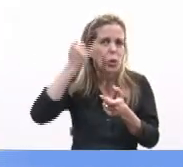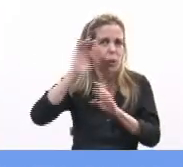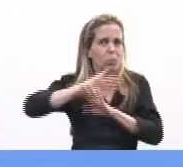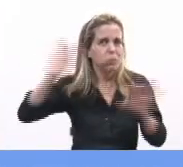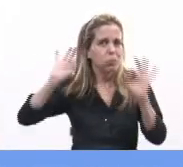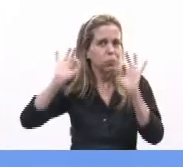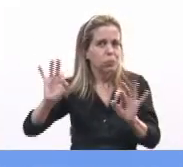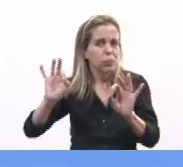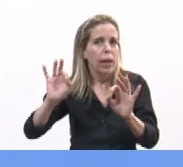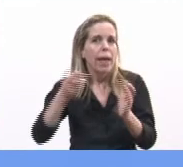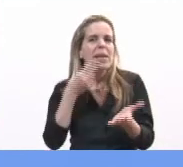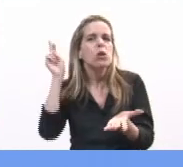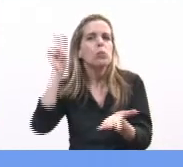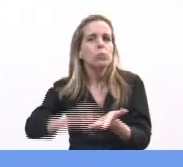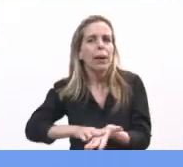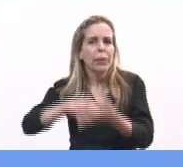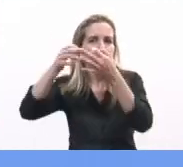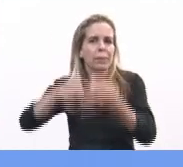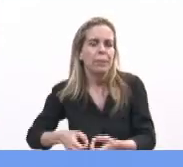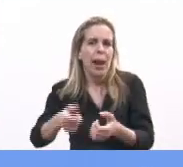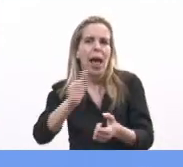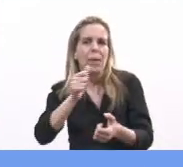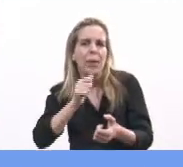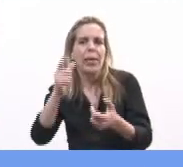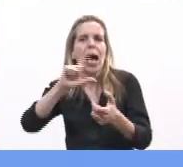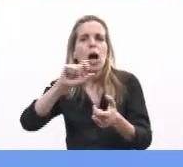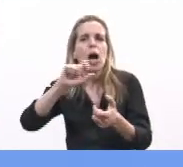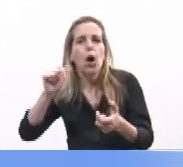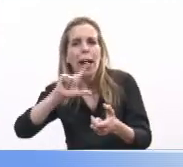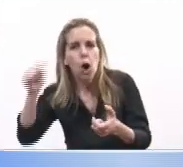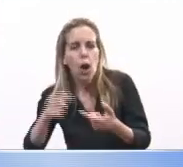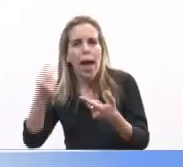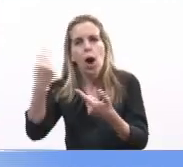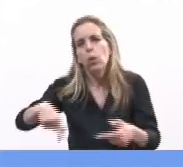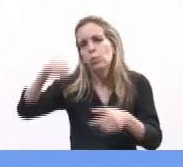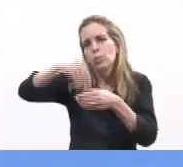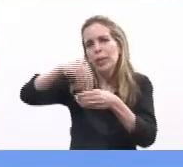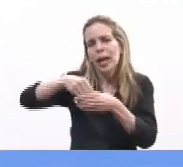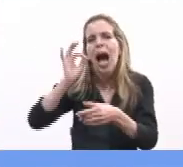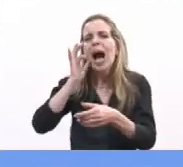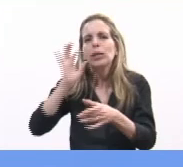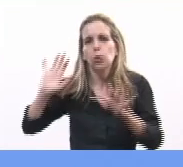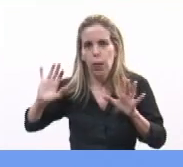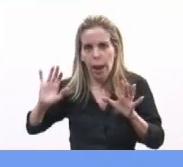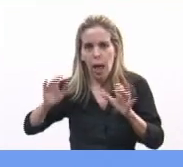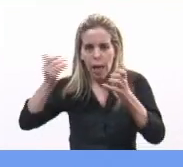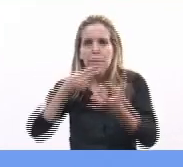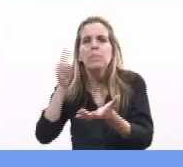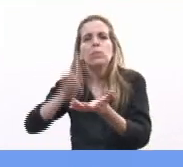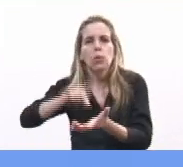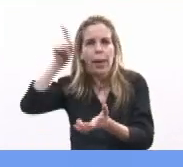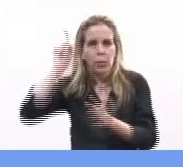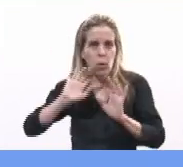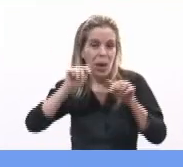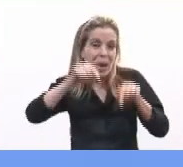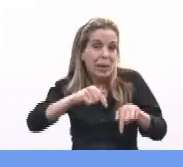los impuestos a las bebidas a este collage y la habilidad azucarada este por lo tanto creo que esto es un